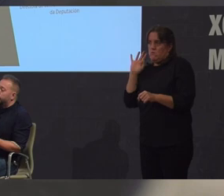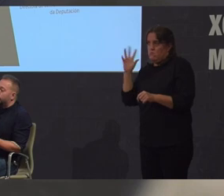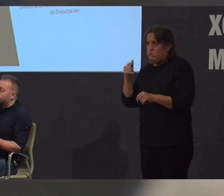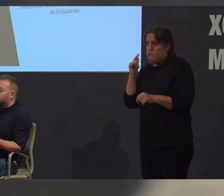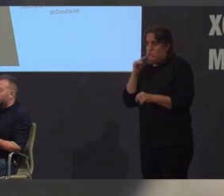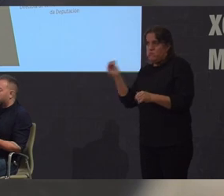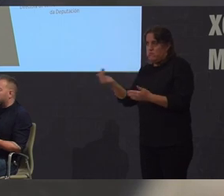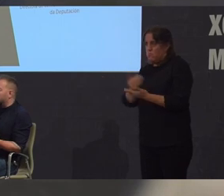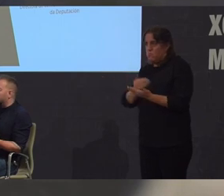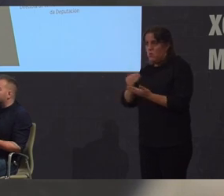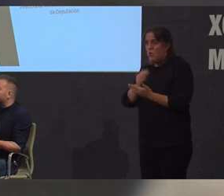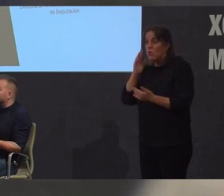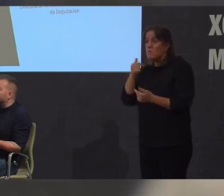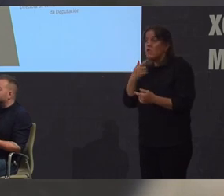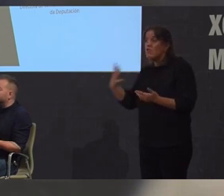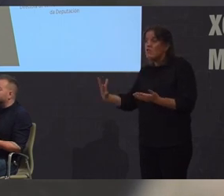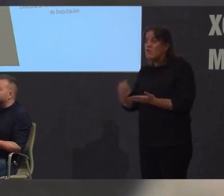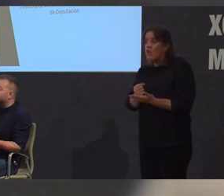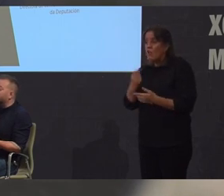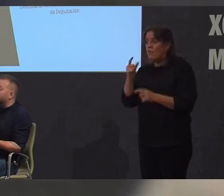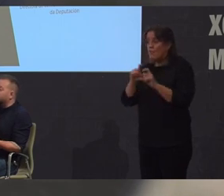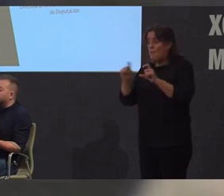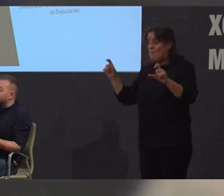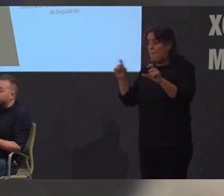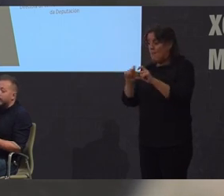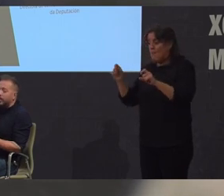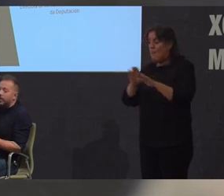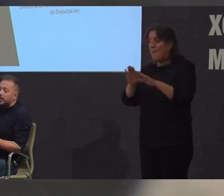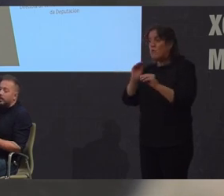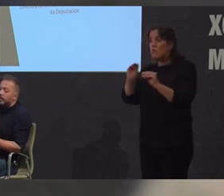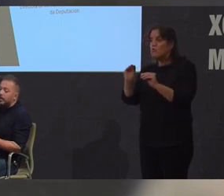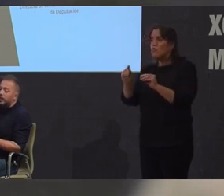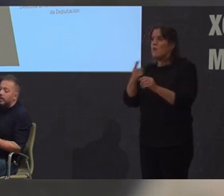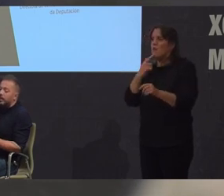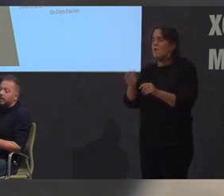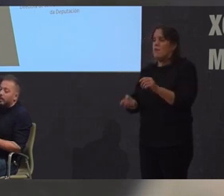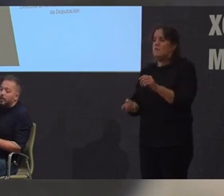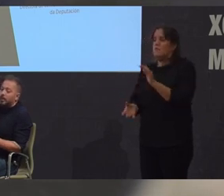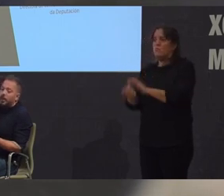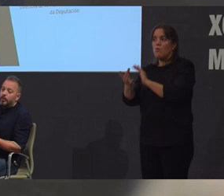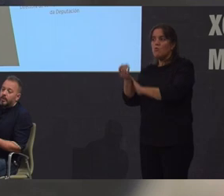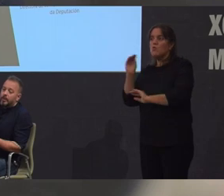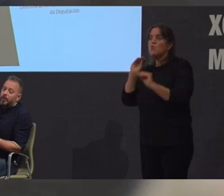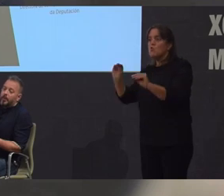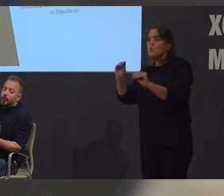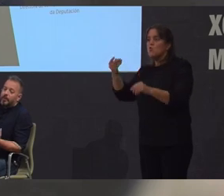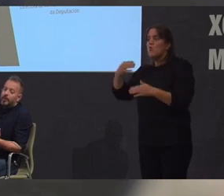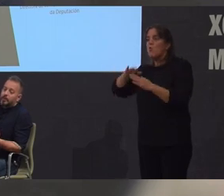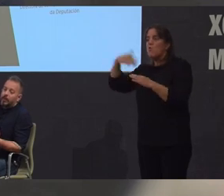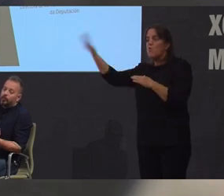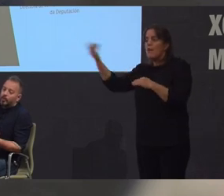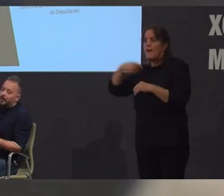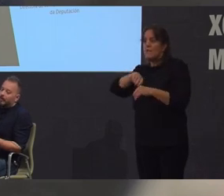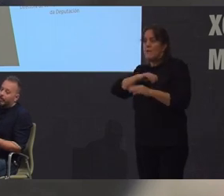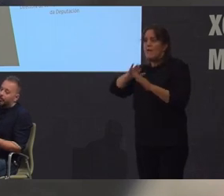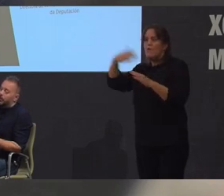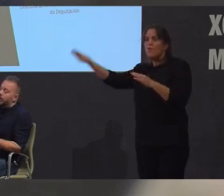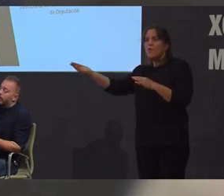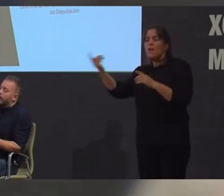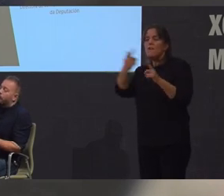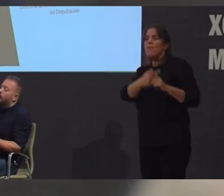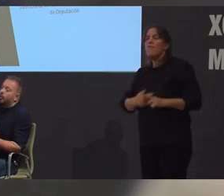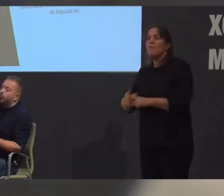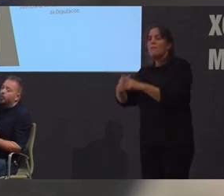todos los fondos o todos los activos de esa empresa fuera de España se dividieron y se dieron a otros